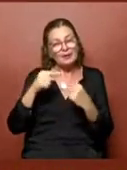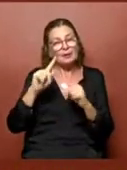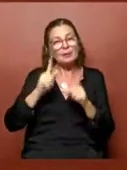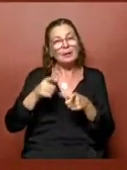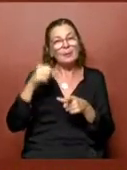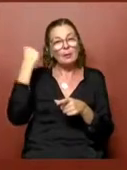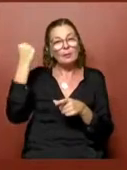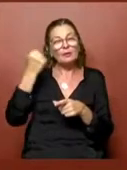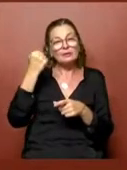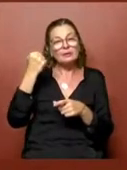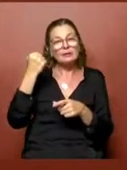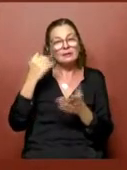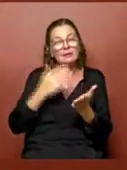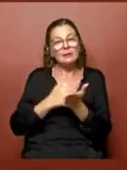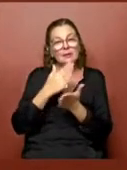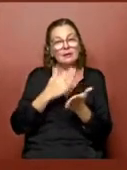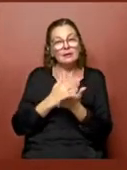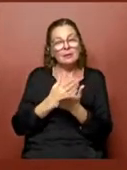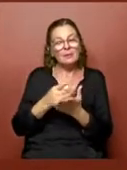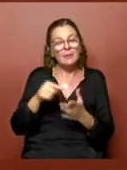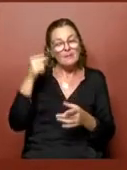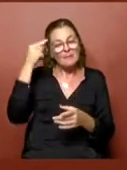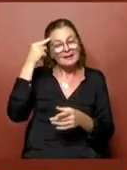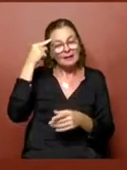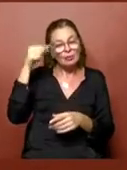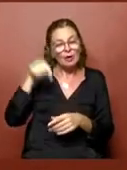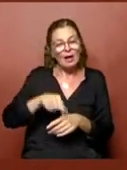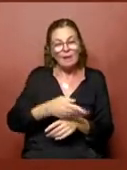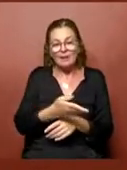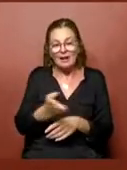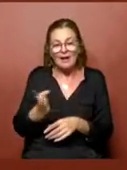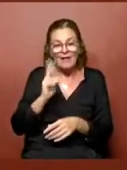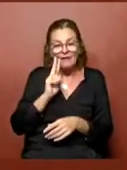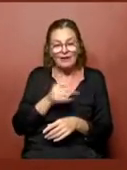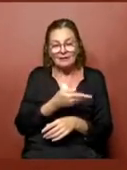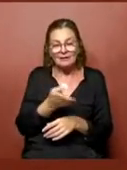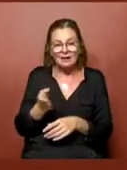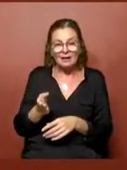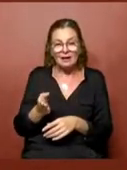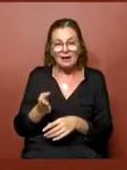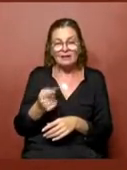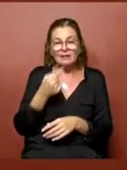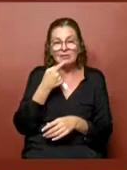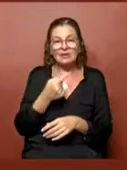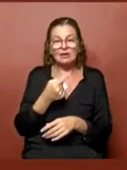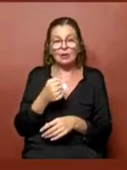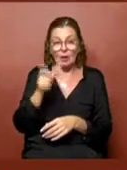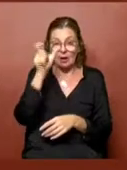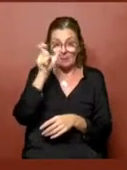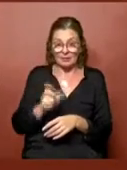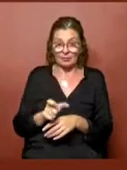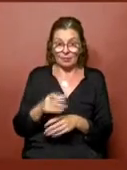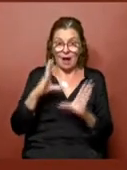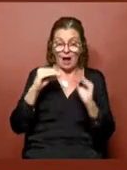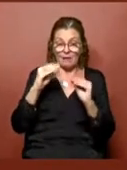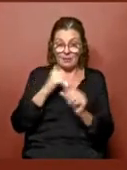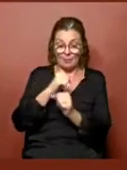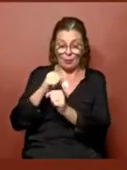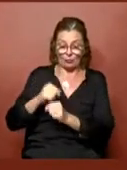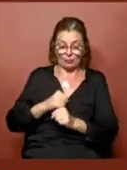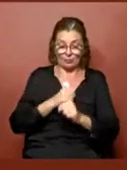importante seguir siempre con un pie en el territorio para ver la realidad real, sí, y redundo a propósito de la gente, hablemos de ollas